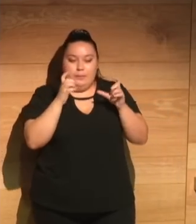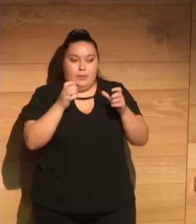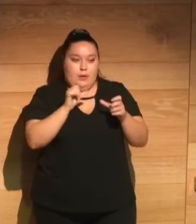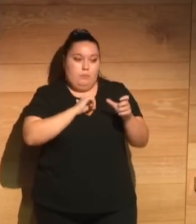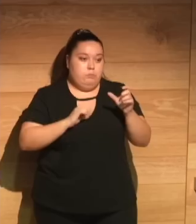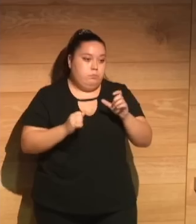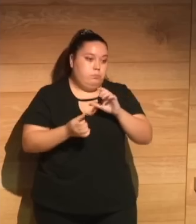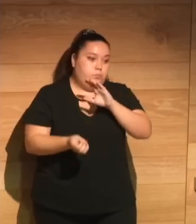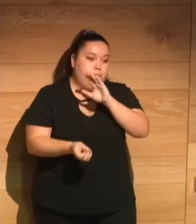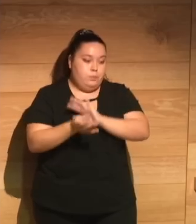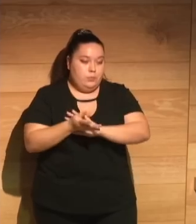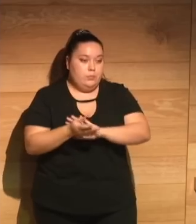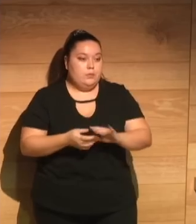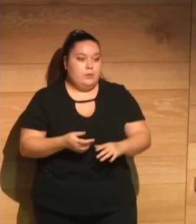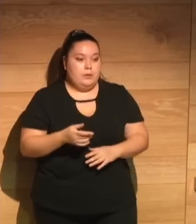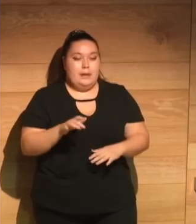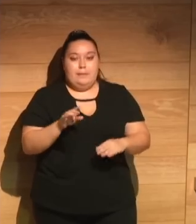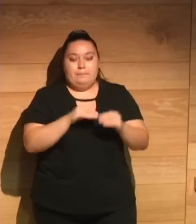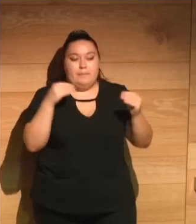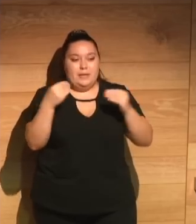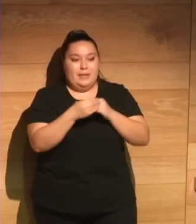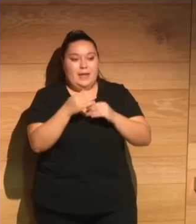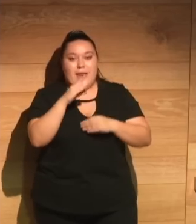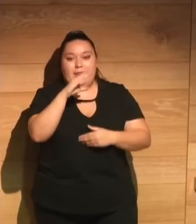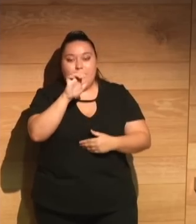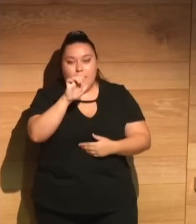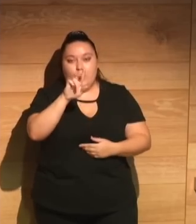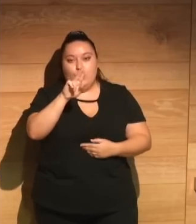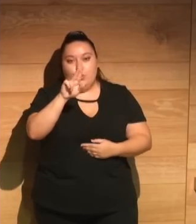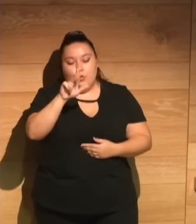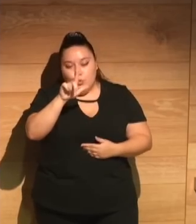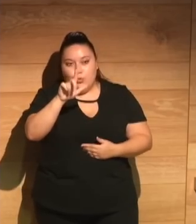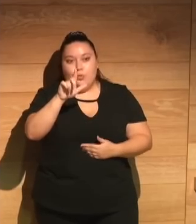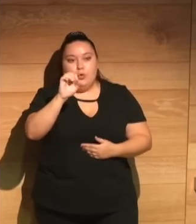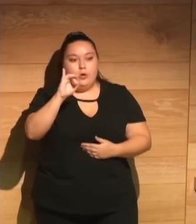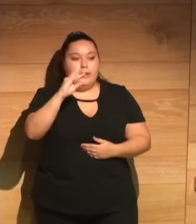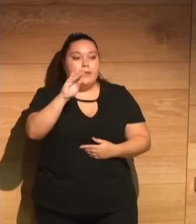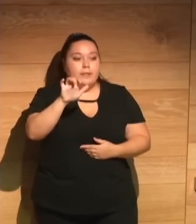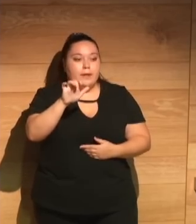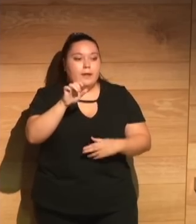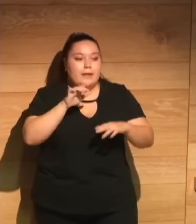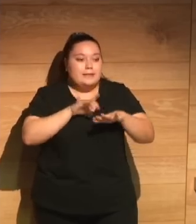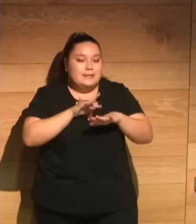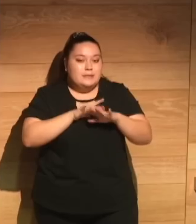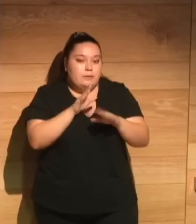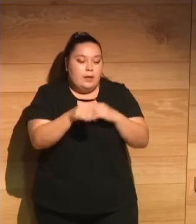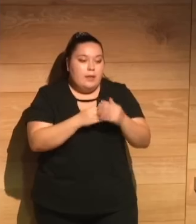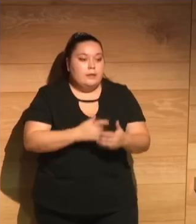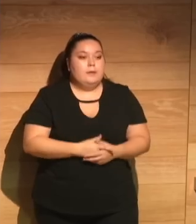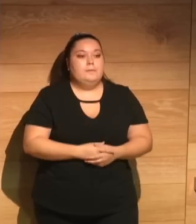es ese material fotosensible de celuloide que conocemos ahora, que es flexible y que ya reacciona mucho mejor. Pero el